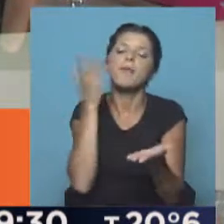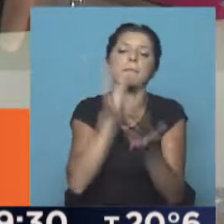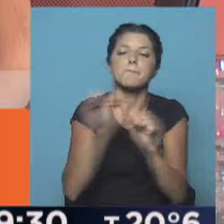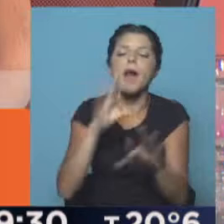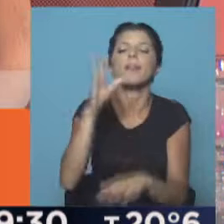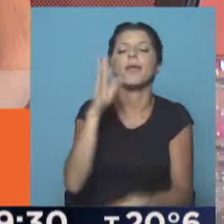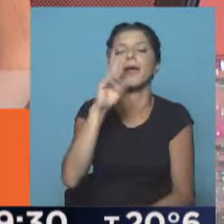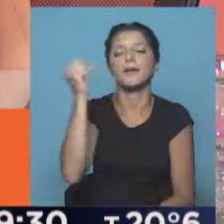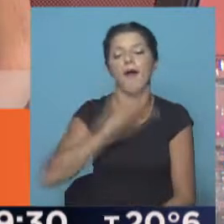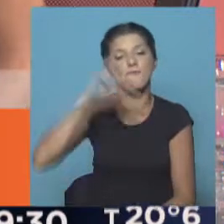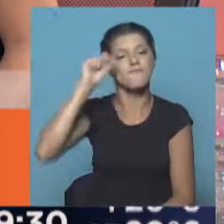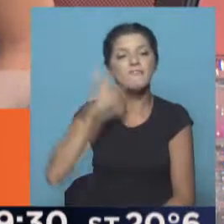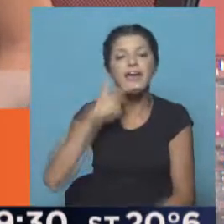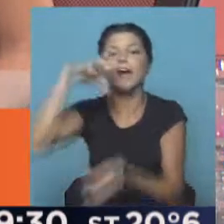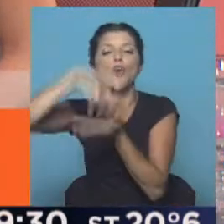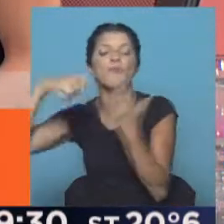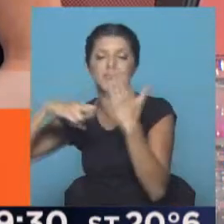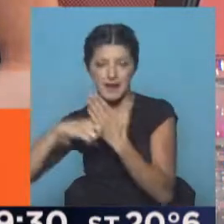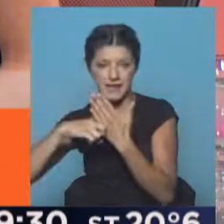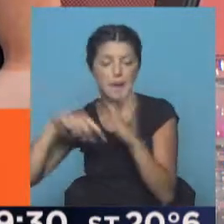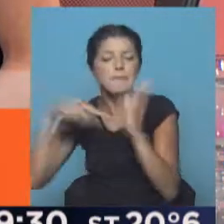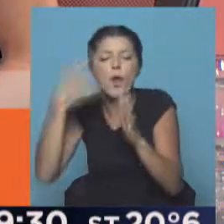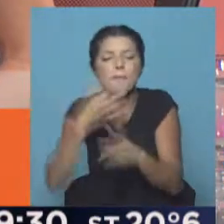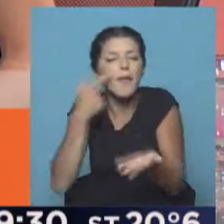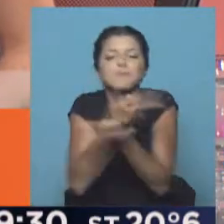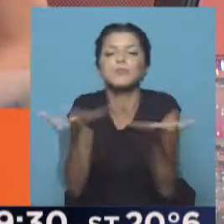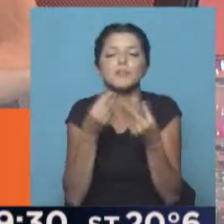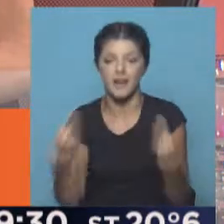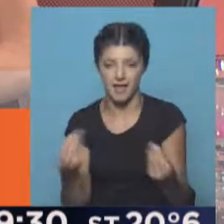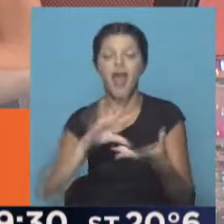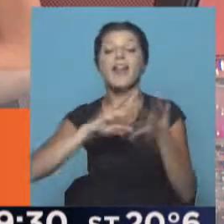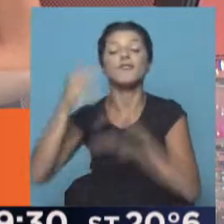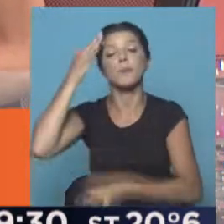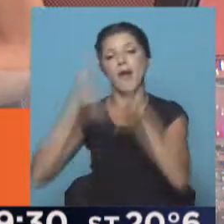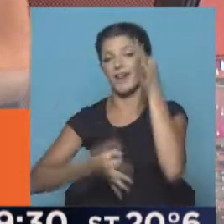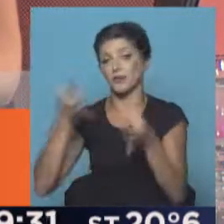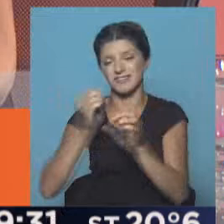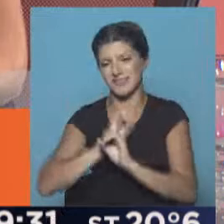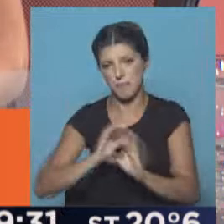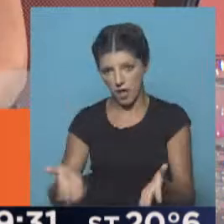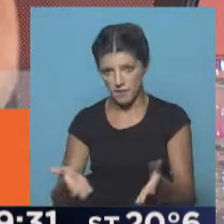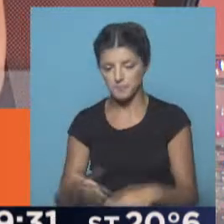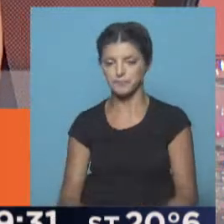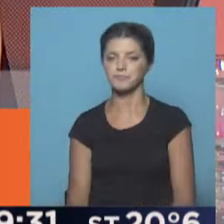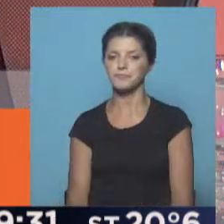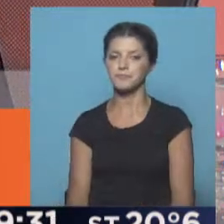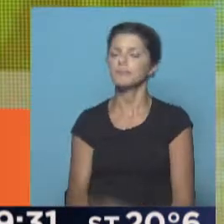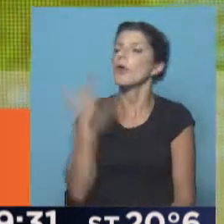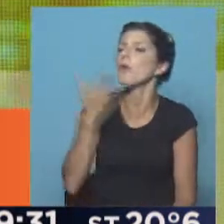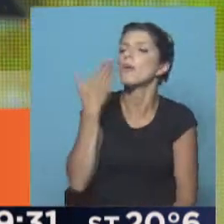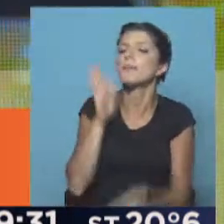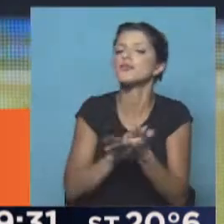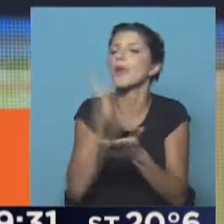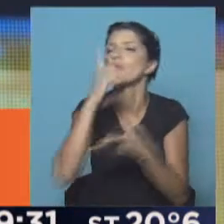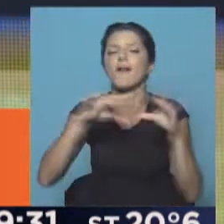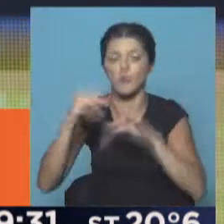Fiscalía, digamos, expresa otra cosa, expresa una forma de hacer justicia que claramente no es justa. Cuando hablamos de una forma de hacer justicia, ¿estamos hablando